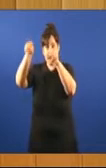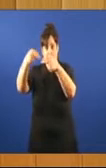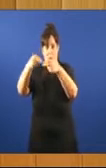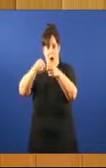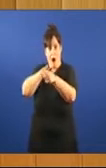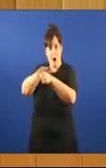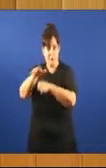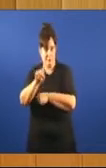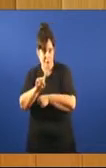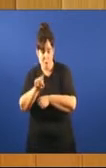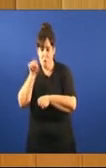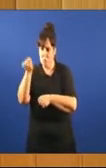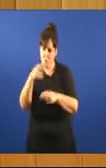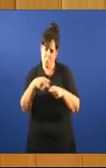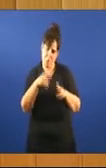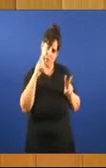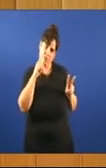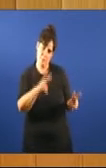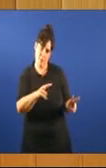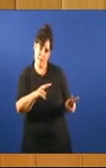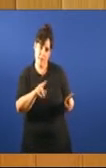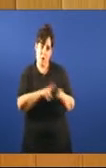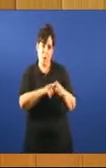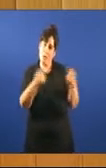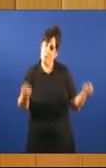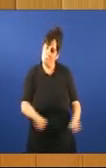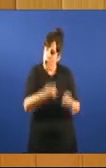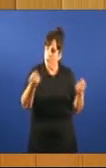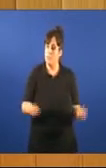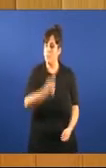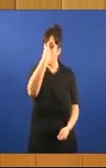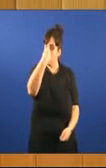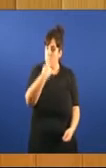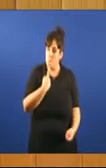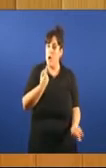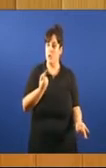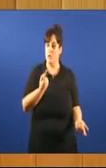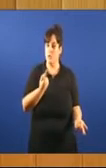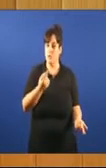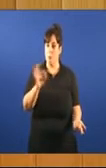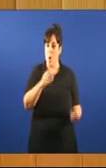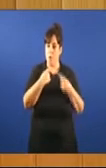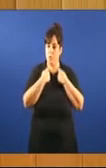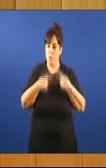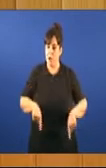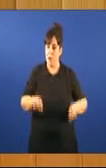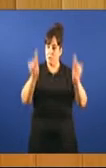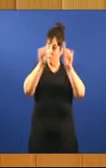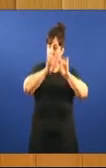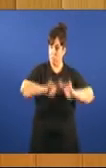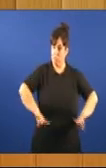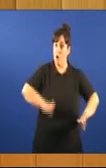entende vostede a política. Marketing, apariencia, agachar o seu fracaso tras o muro